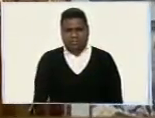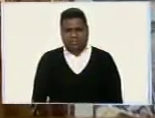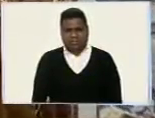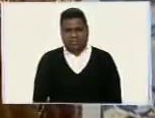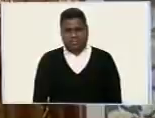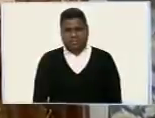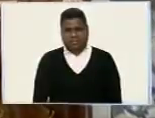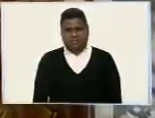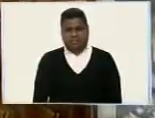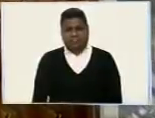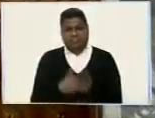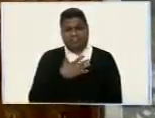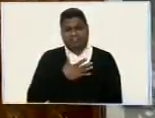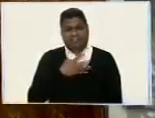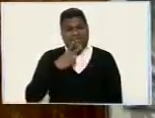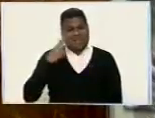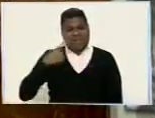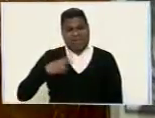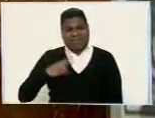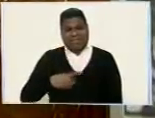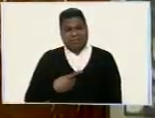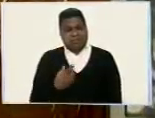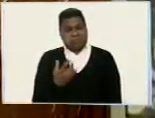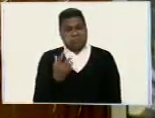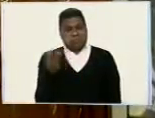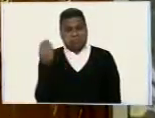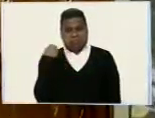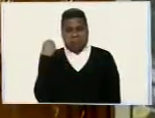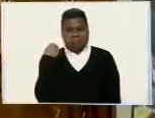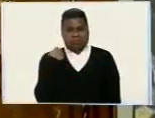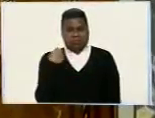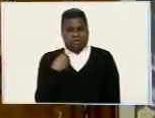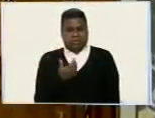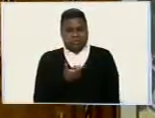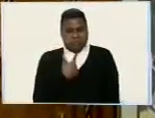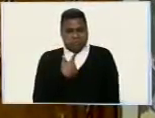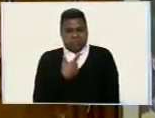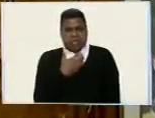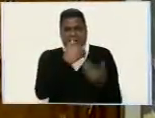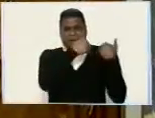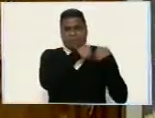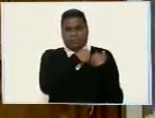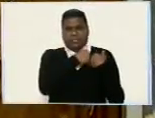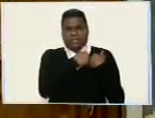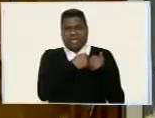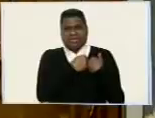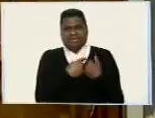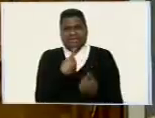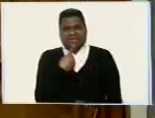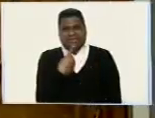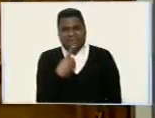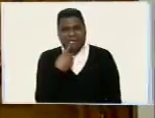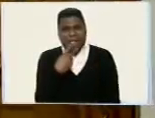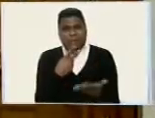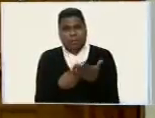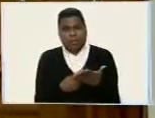La verdad que a mí, cuando me anunciaron que tenía esta responsabilidad de acompañar la